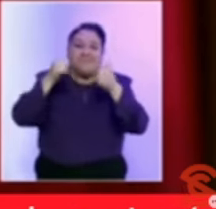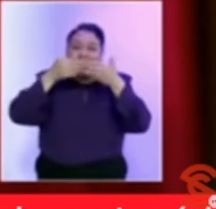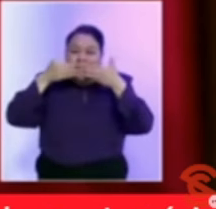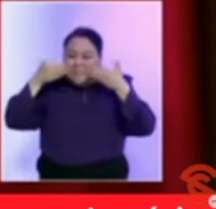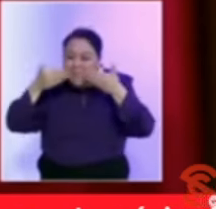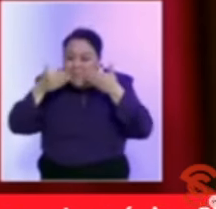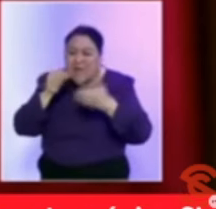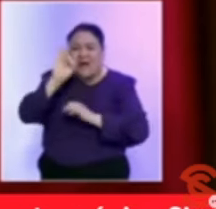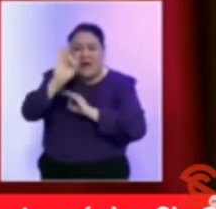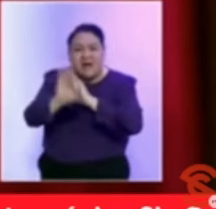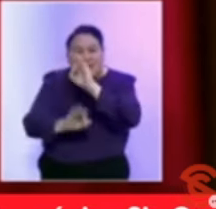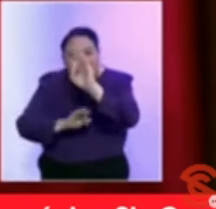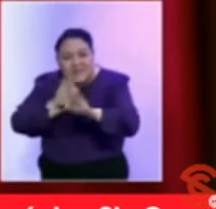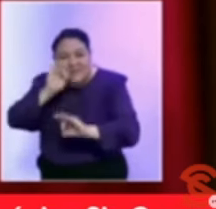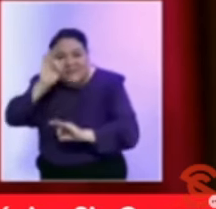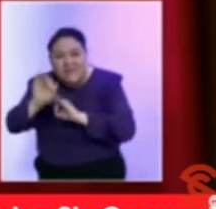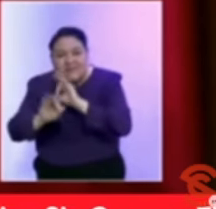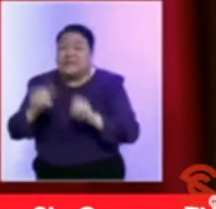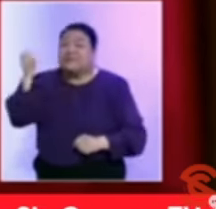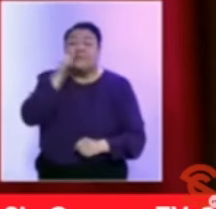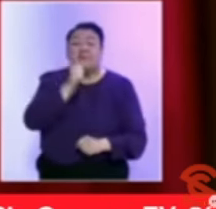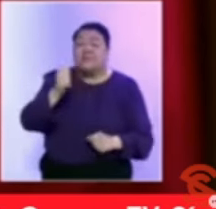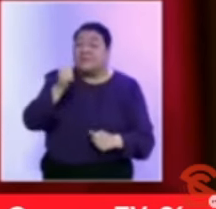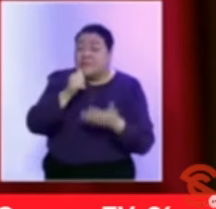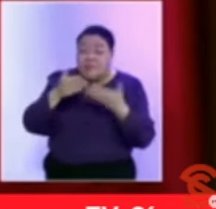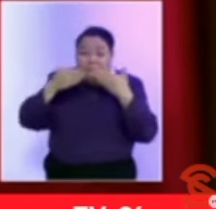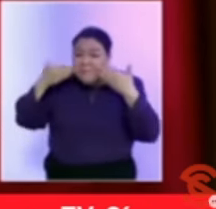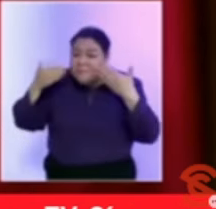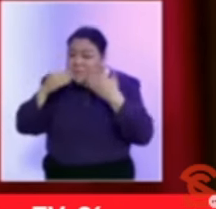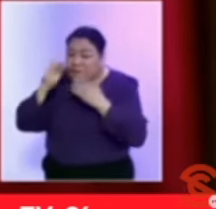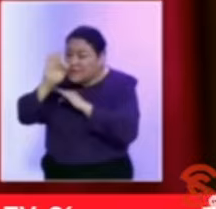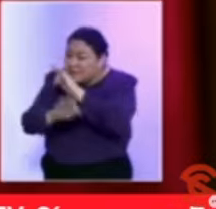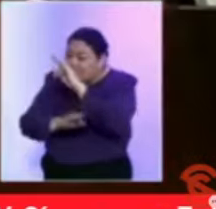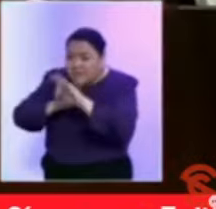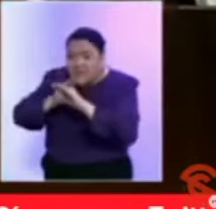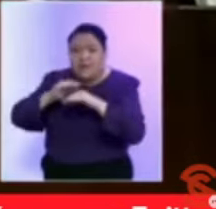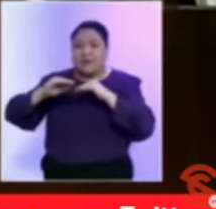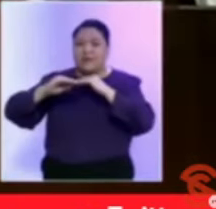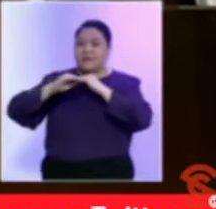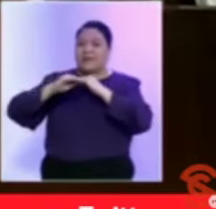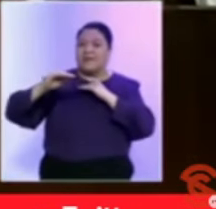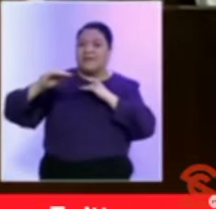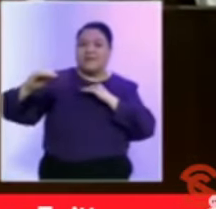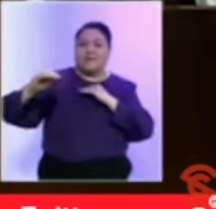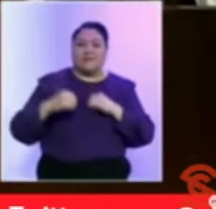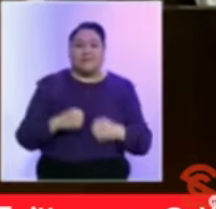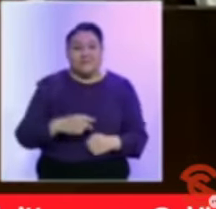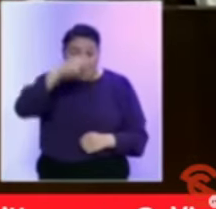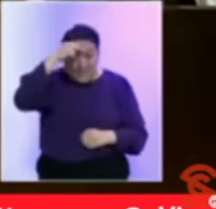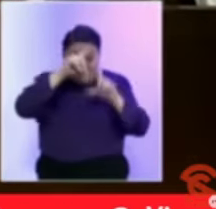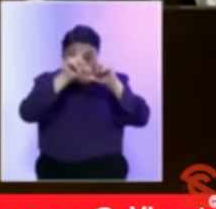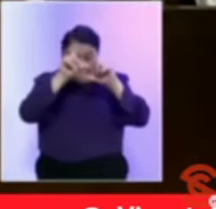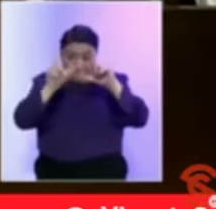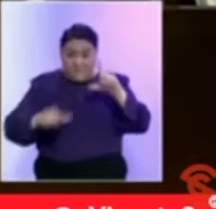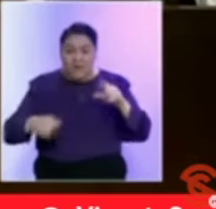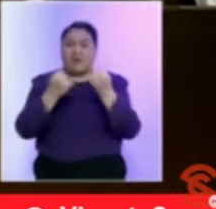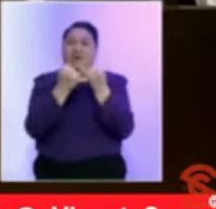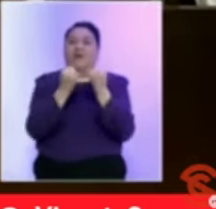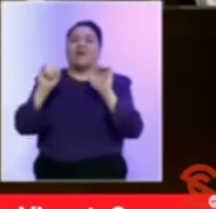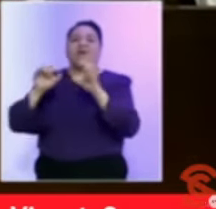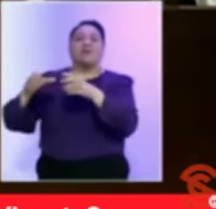en ser tratados siempre como iguales un México soberano